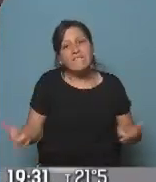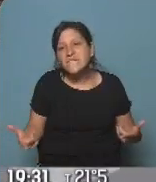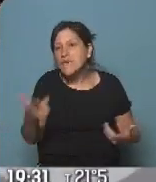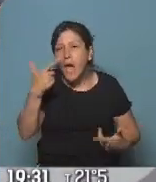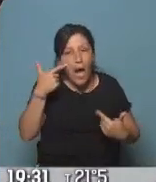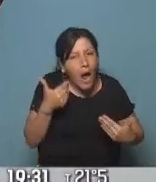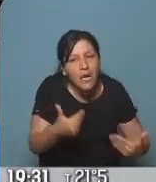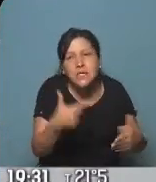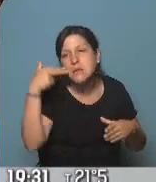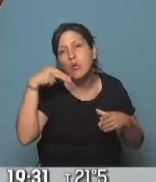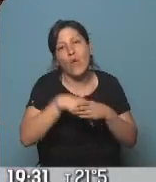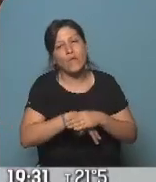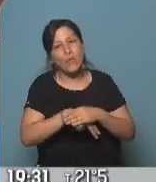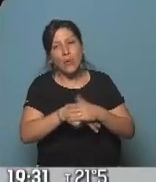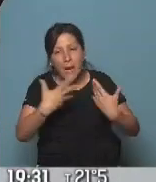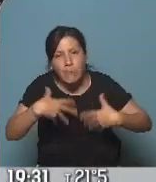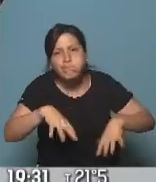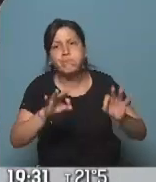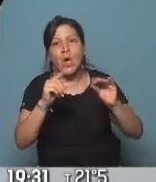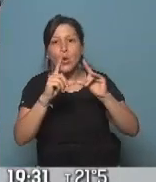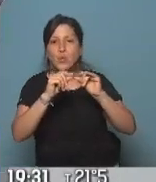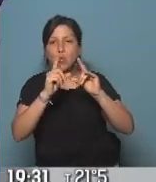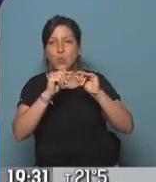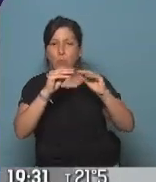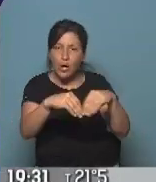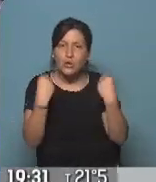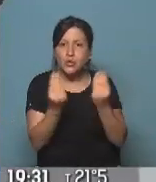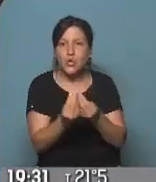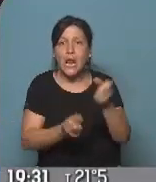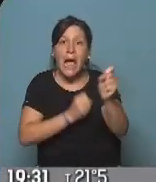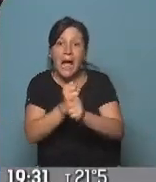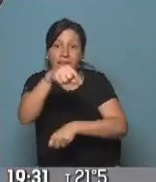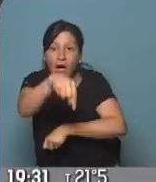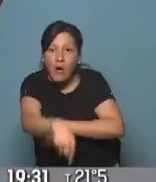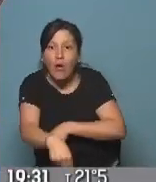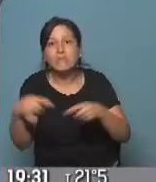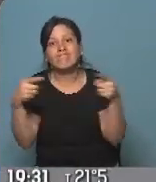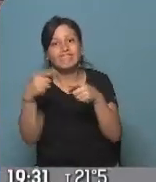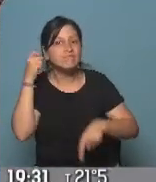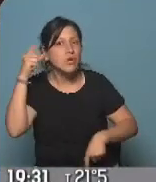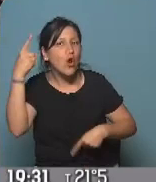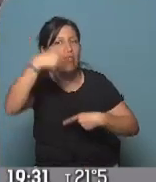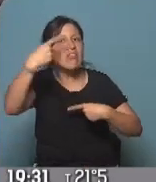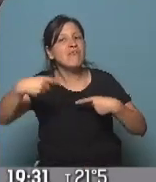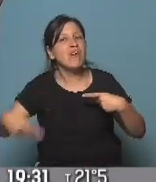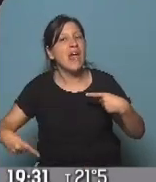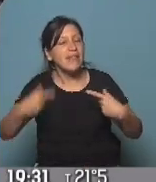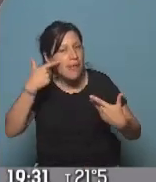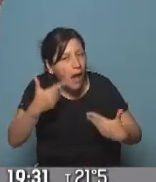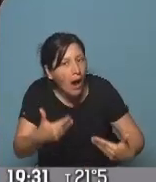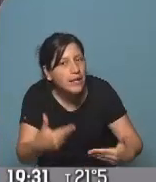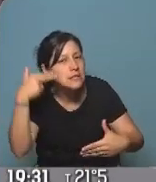hasta lograr en el hoy que se esté trabajando en realizar estadísticas oficiales